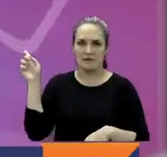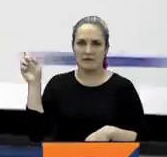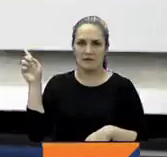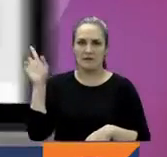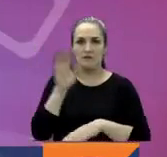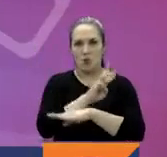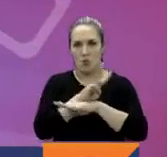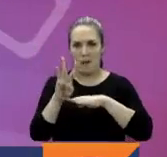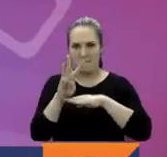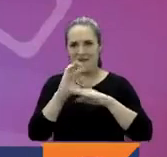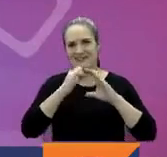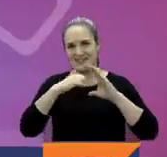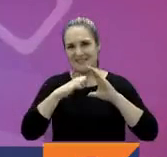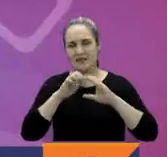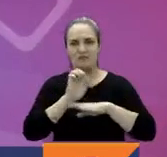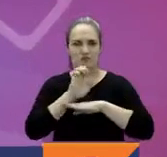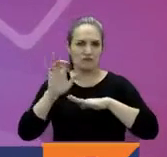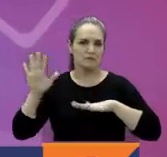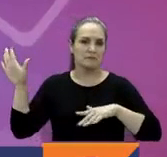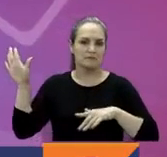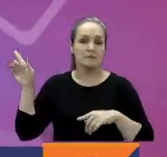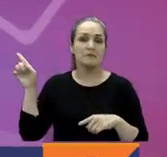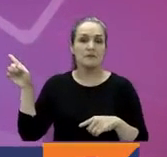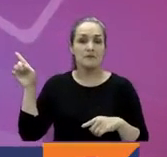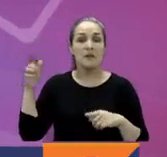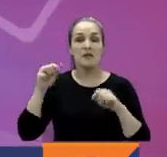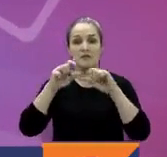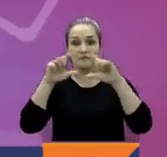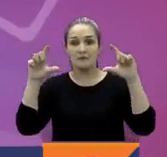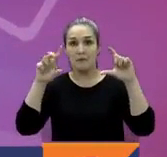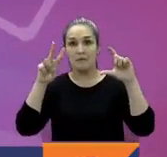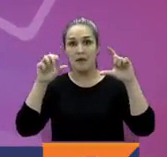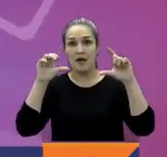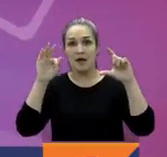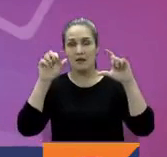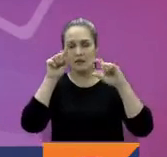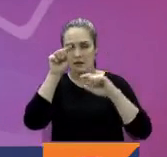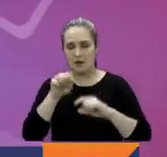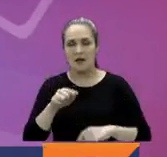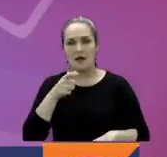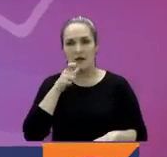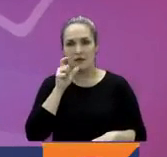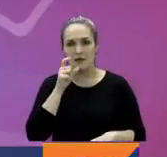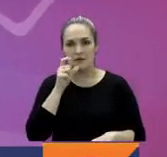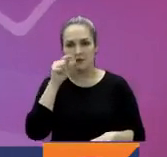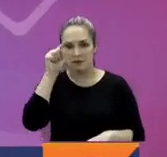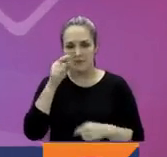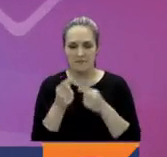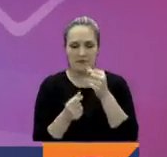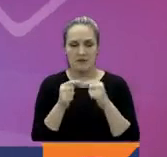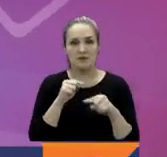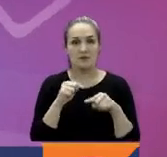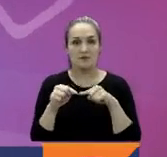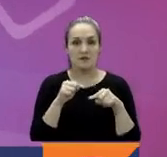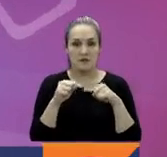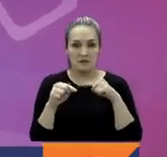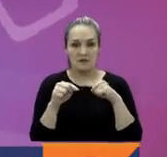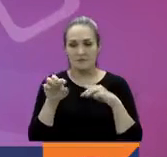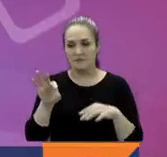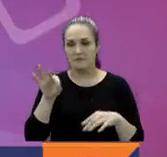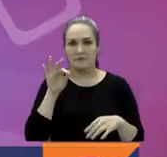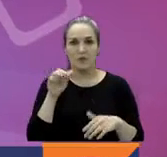agenciapublicadeempleo.sena.edu.co. Allí debe dar clic sobre la sección vacantes. Luego escoge el departamento Caldas, seleccione el ítem Finanzas y Administración y escoge